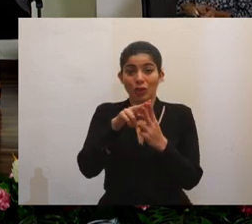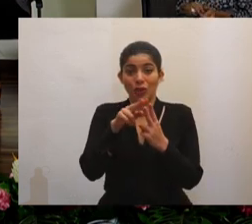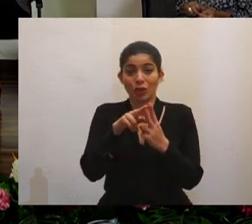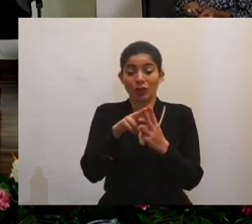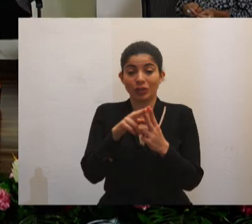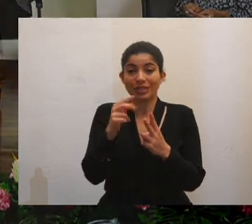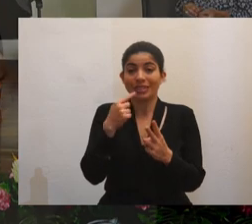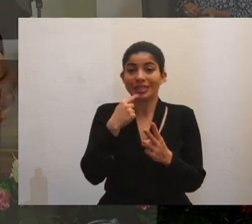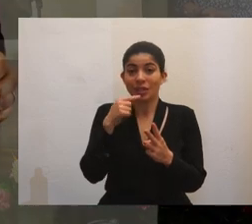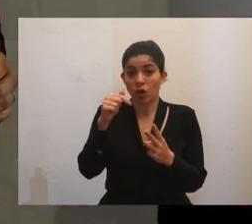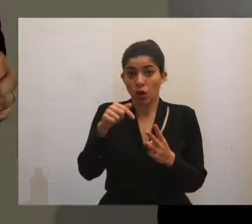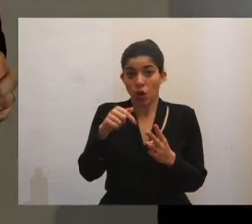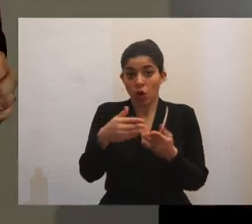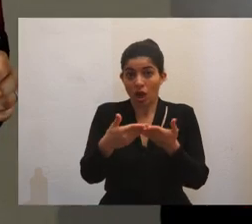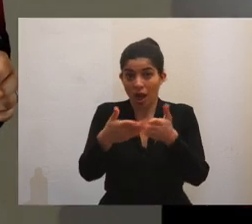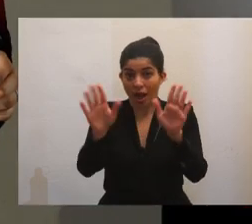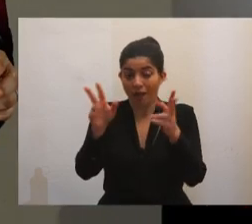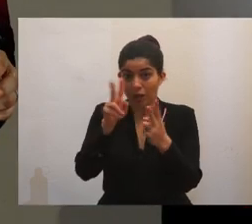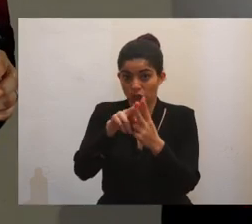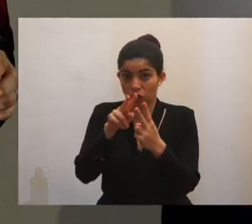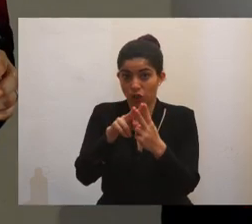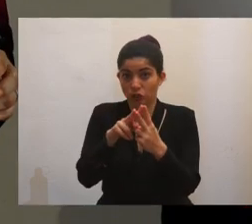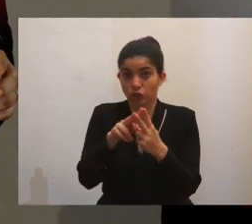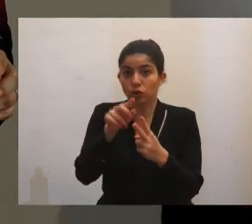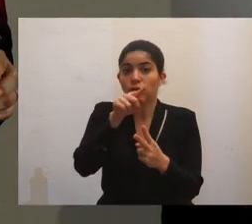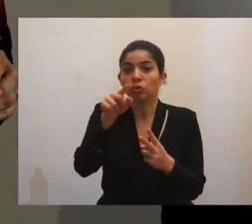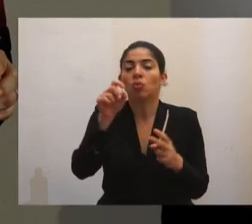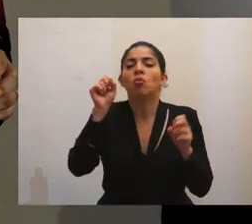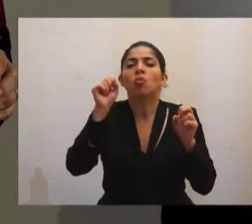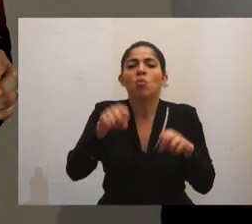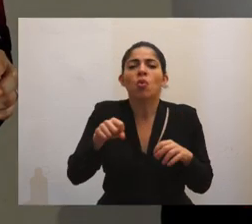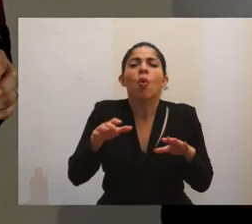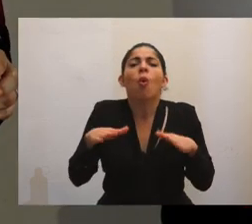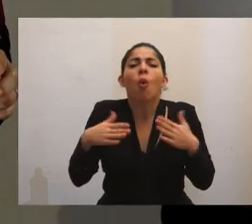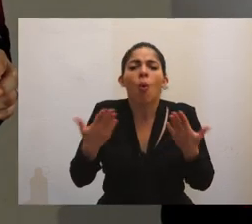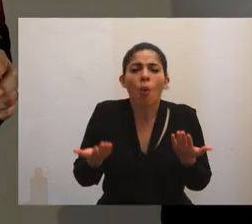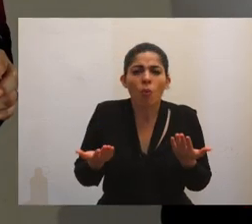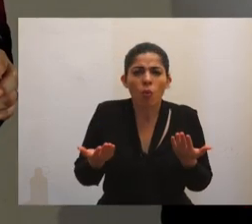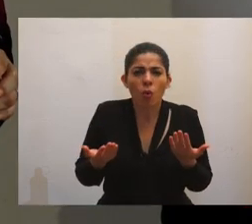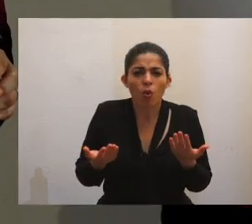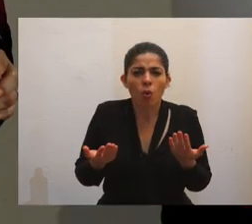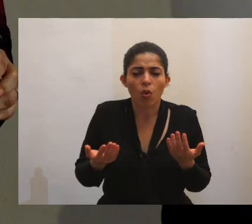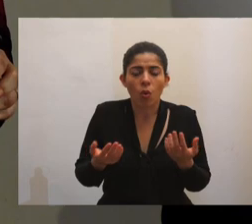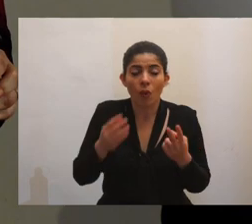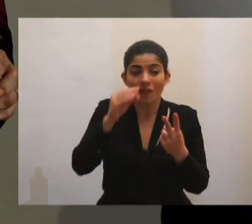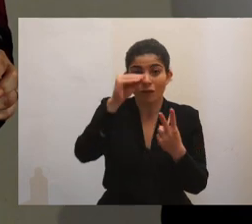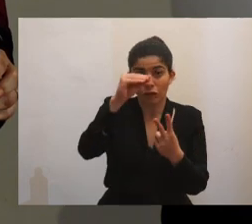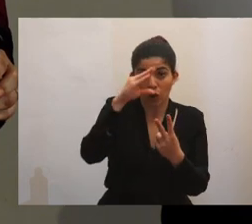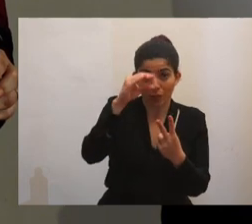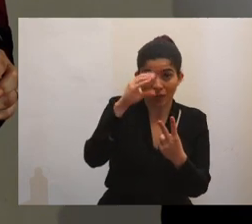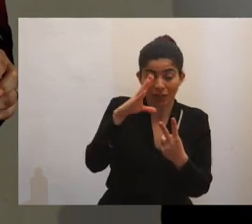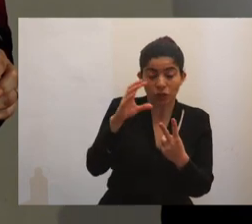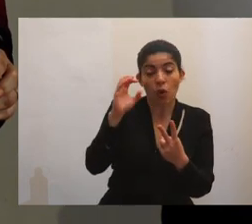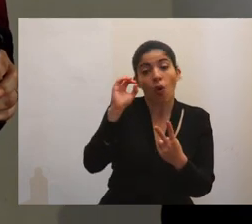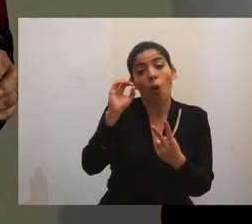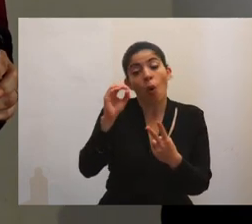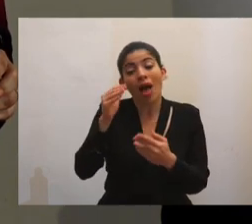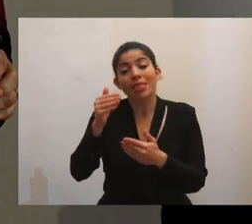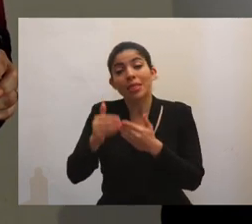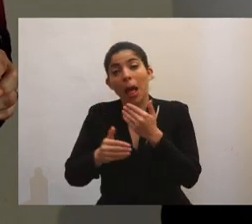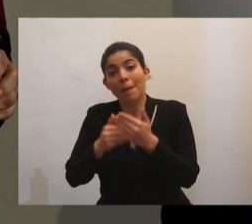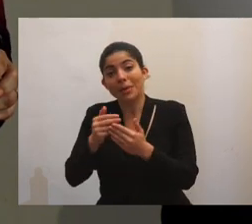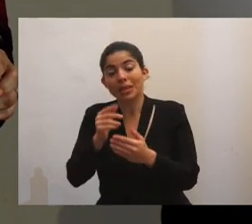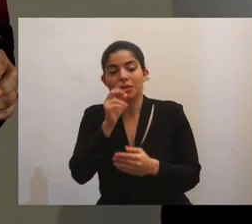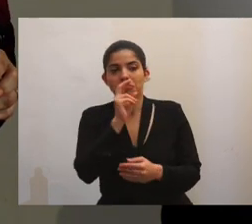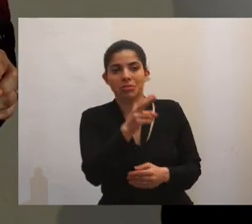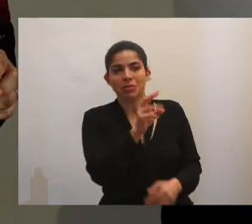que pusimos hoy a disposición pueden accesarse, tanto la información como el trámite, en las